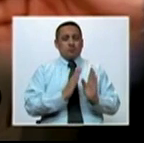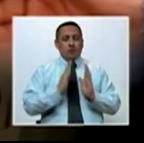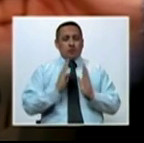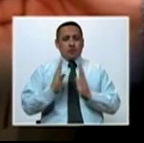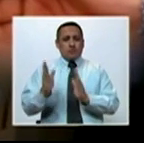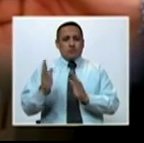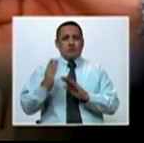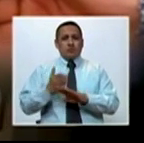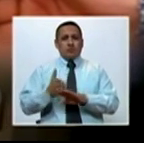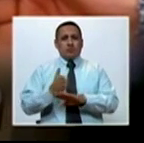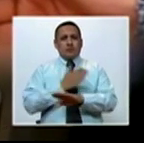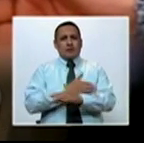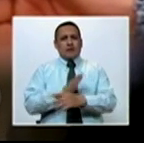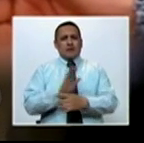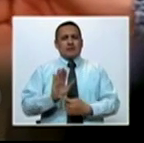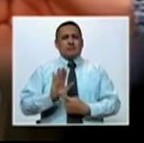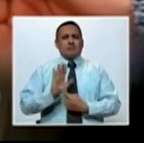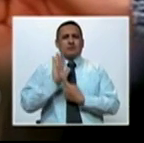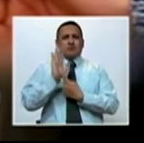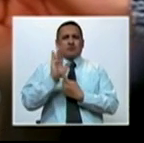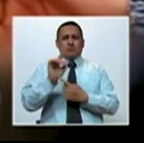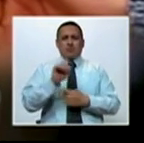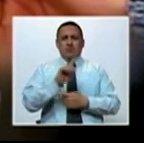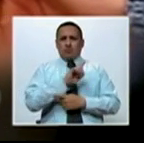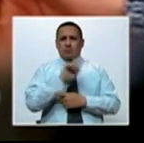Procedimiento que fue señalado como